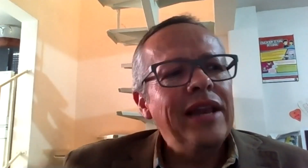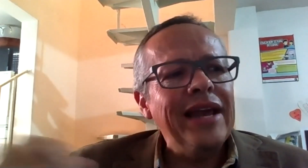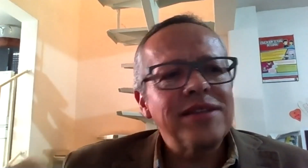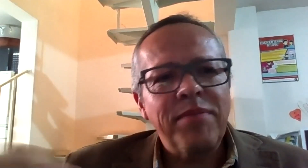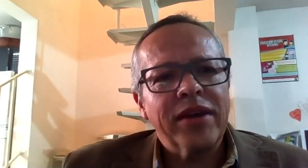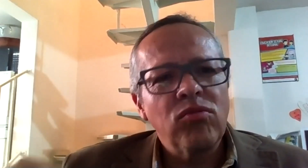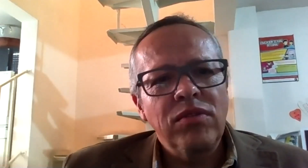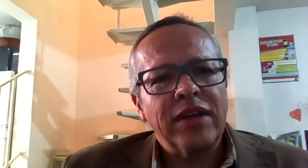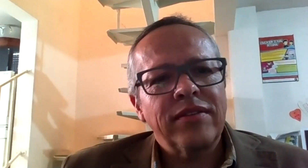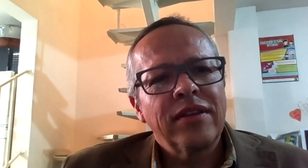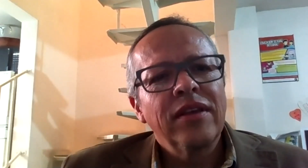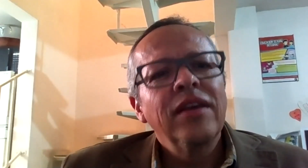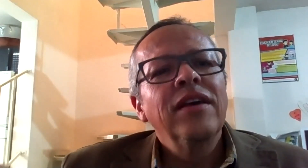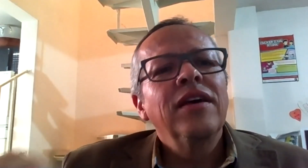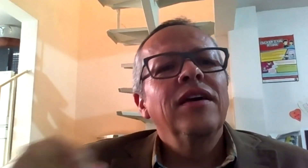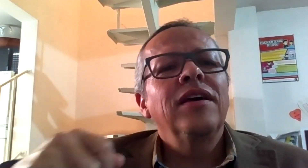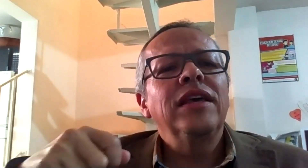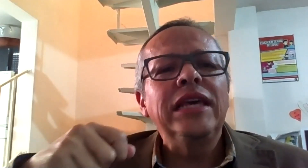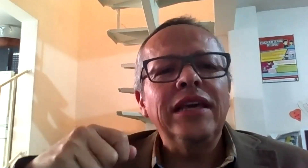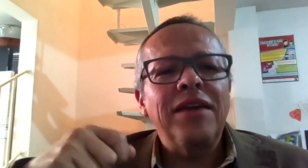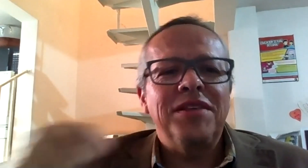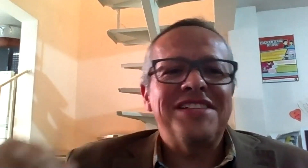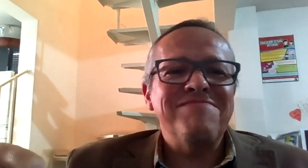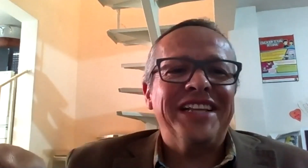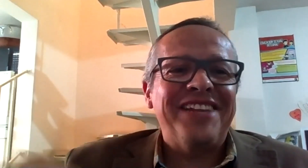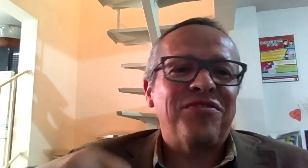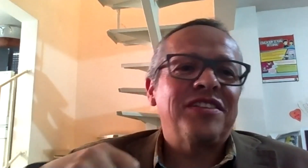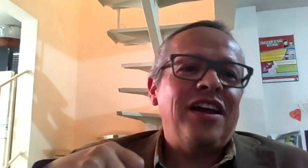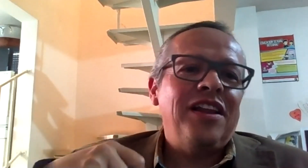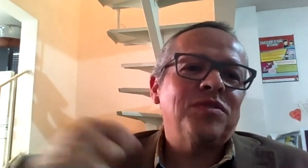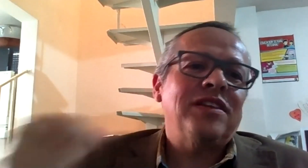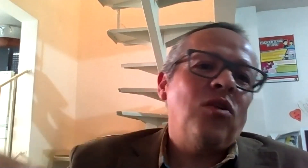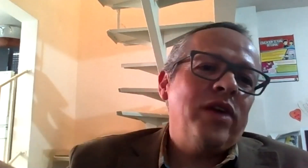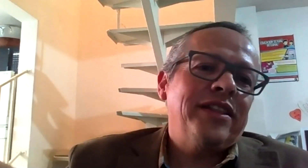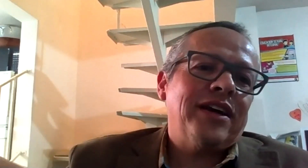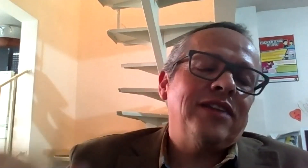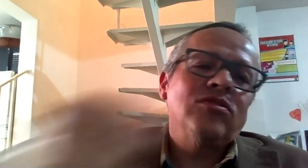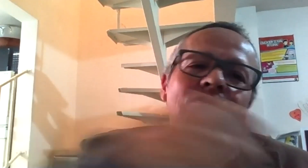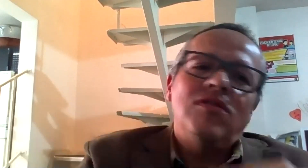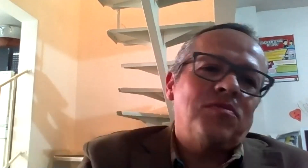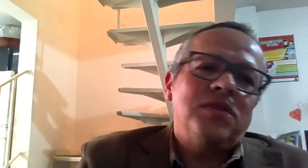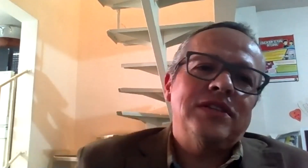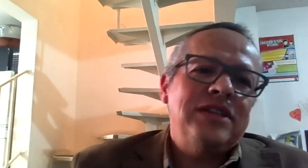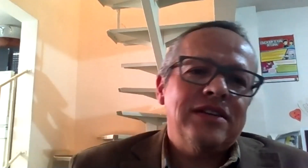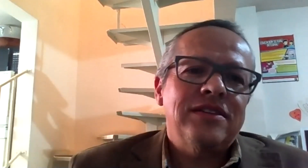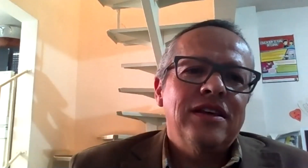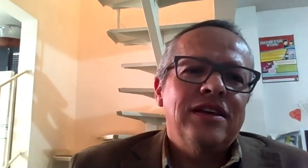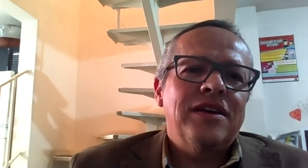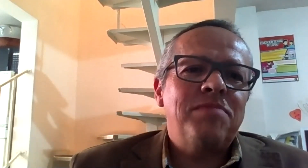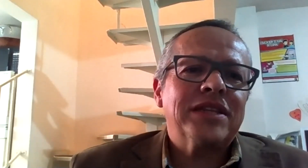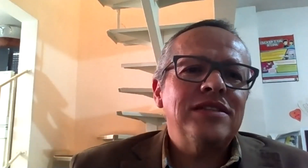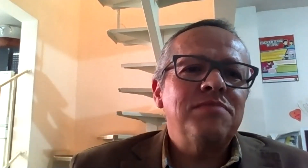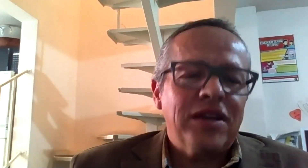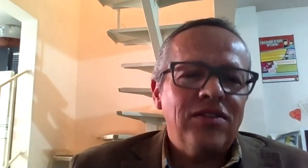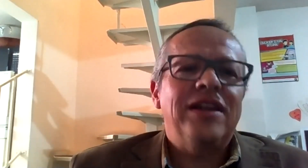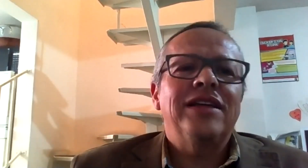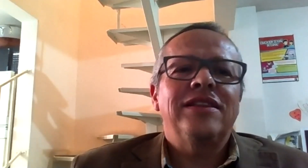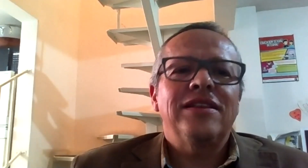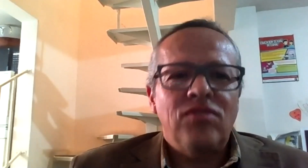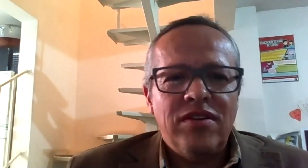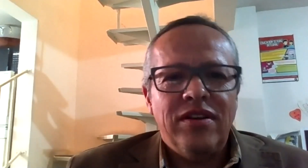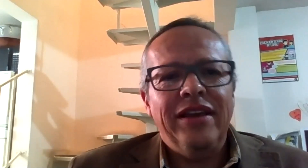vamos a hacer la puesta a disposición, el IPH y tal. Y ellos reciben la orden del comandante donde les dice, ¿sabes qué? No lo van a